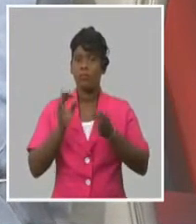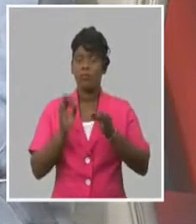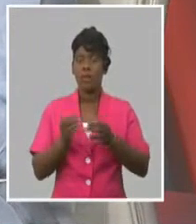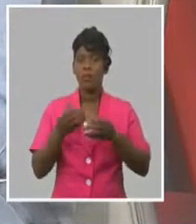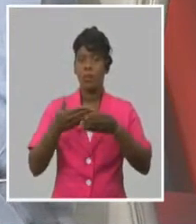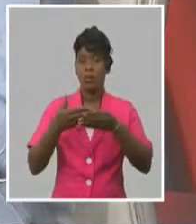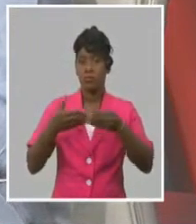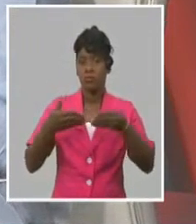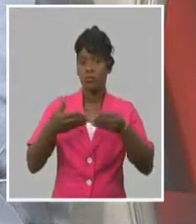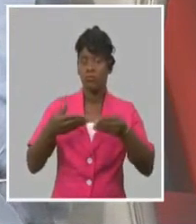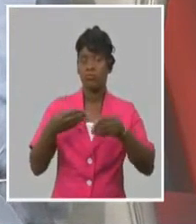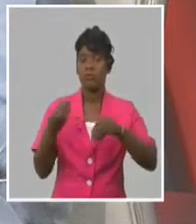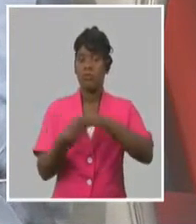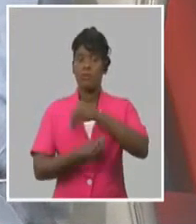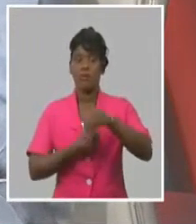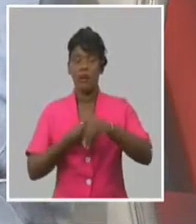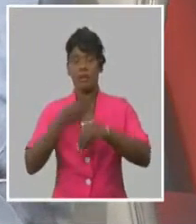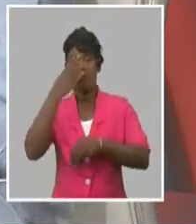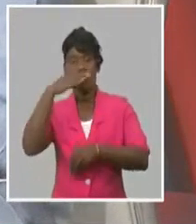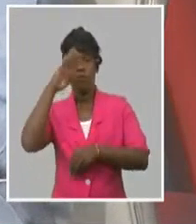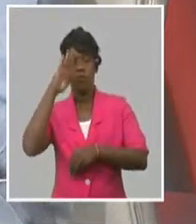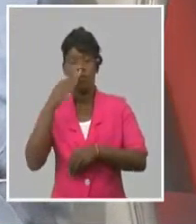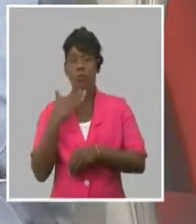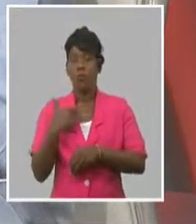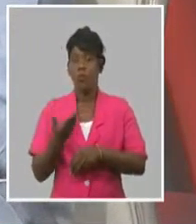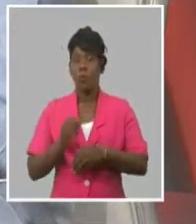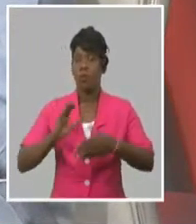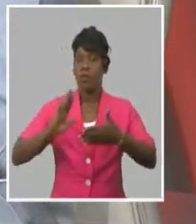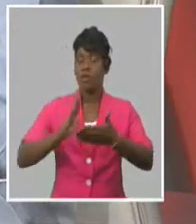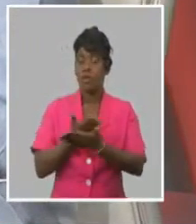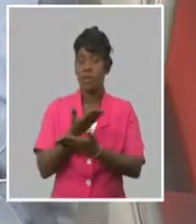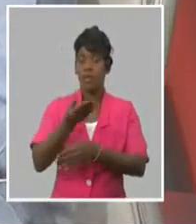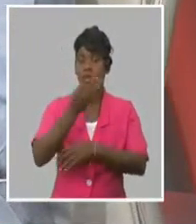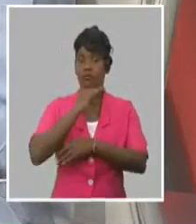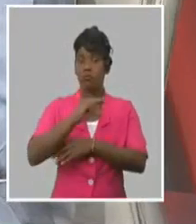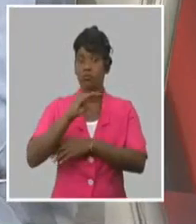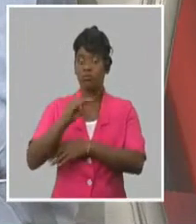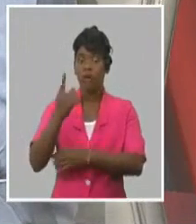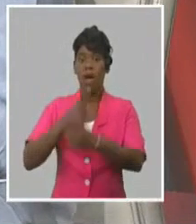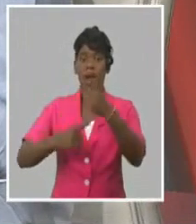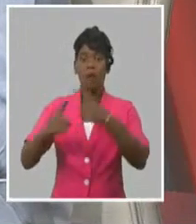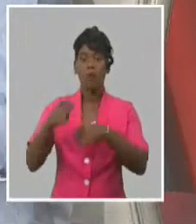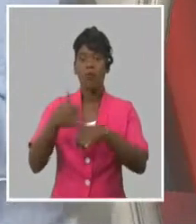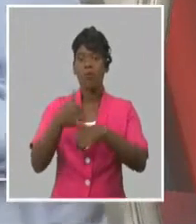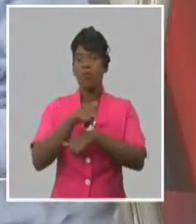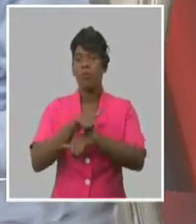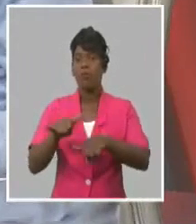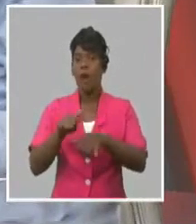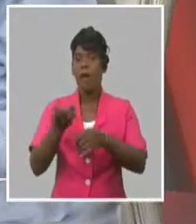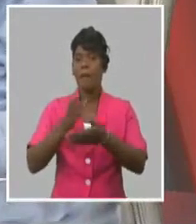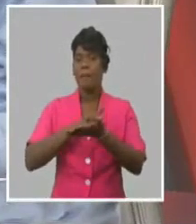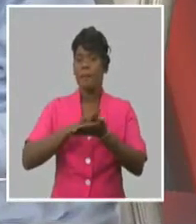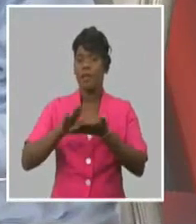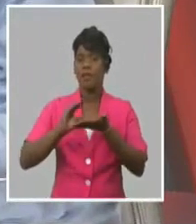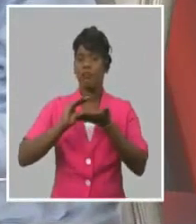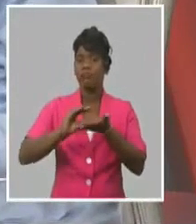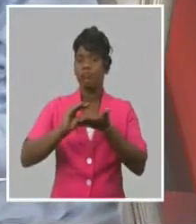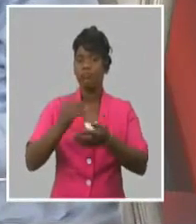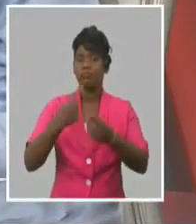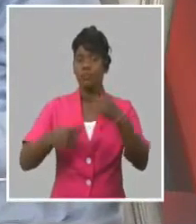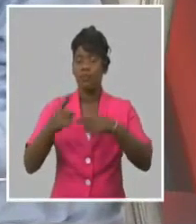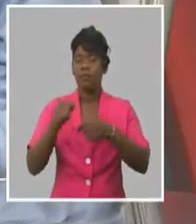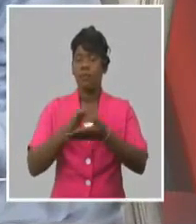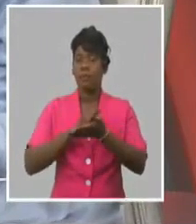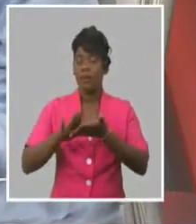la unificación cambiaria, la eliminación de subsidios excesivos y gratuidades indebidas, la transformación en los ingresos